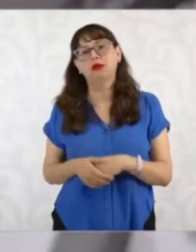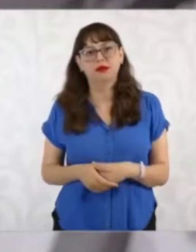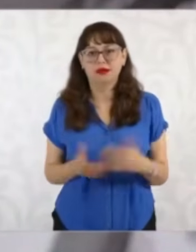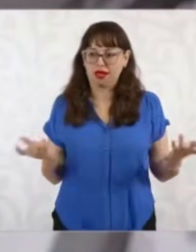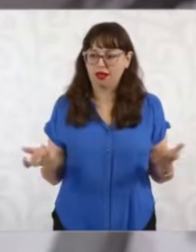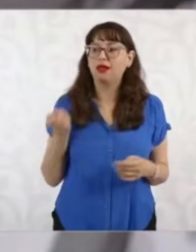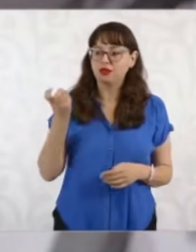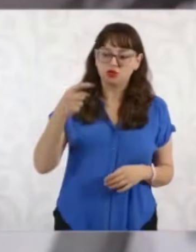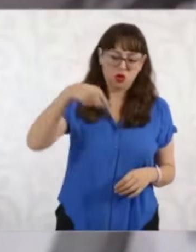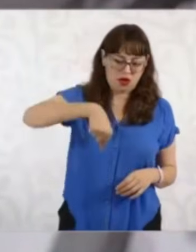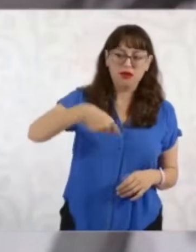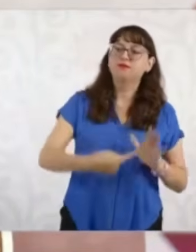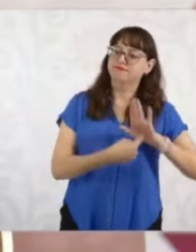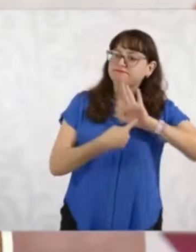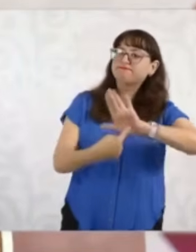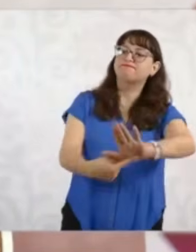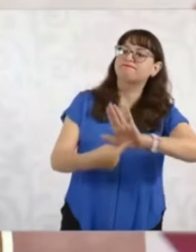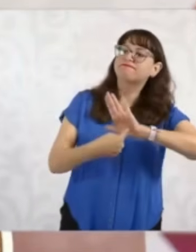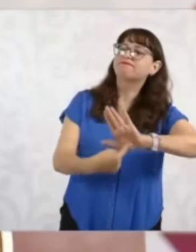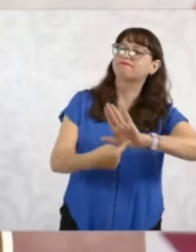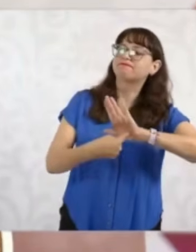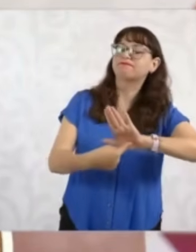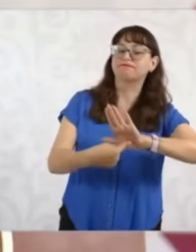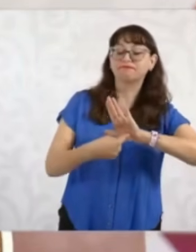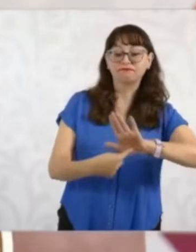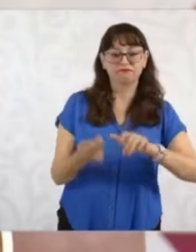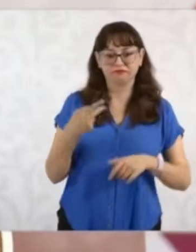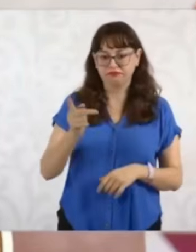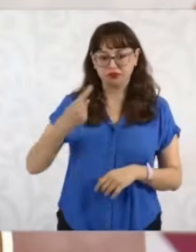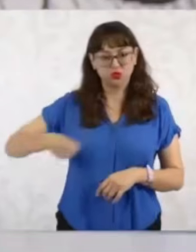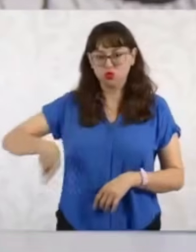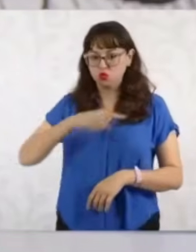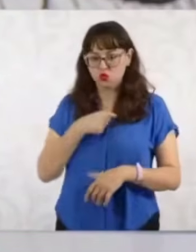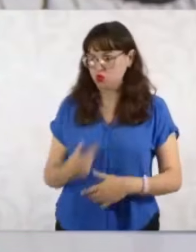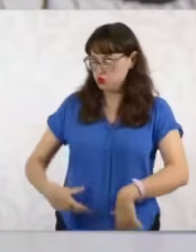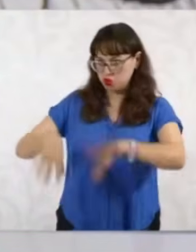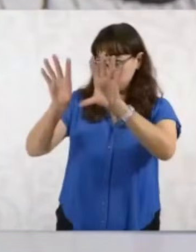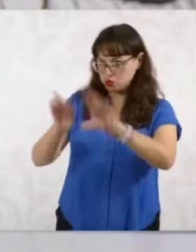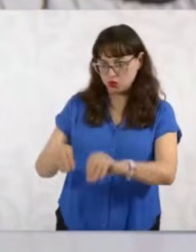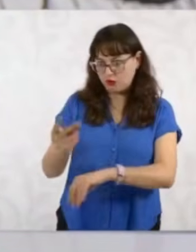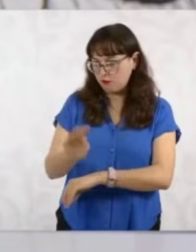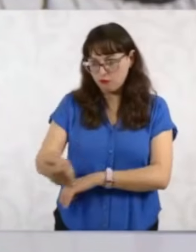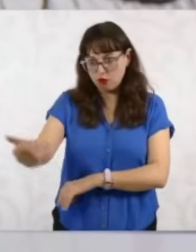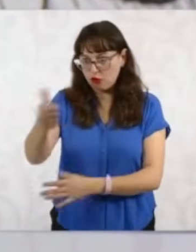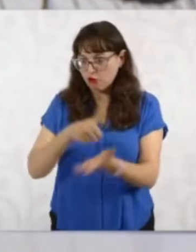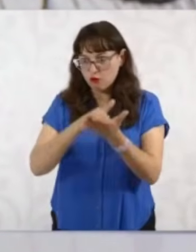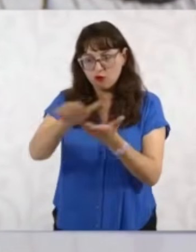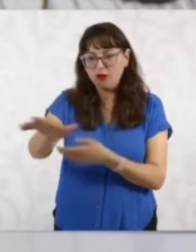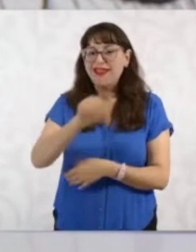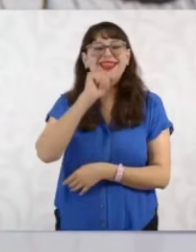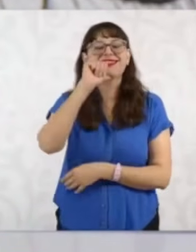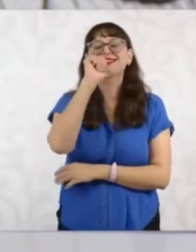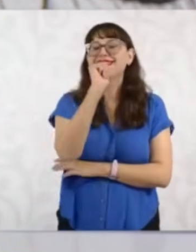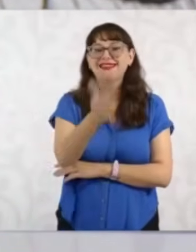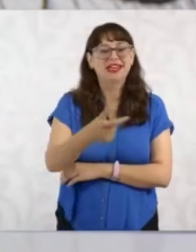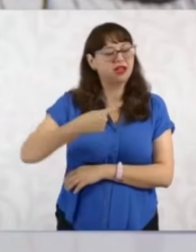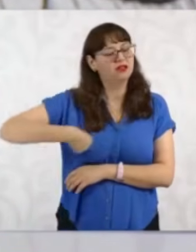representamos. Pero no hay censura ni habrá censura porque es nuestra